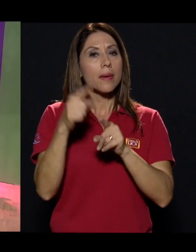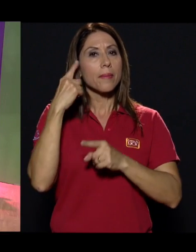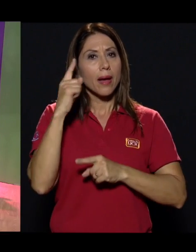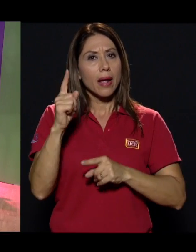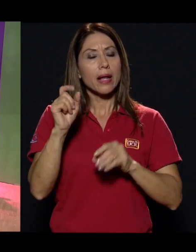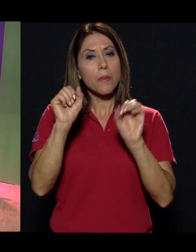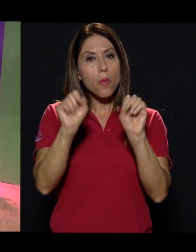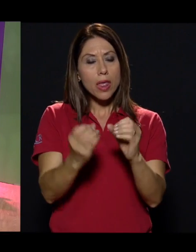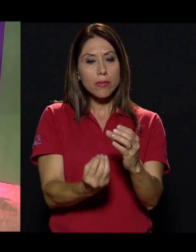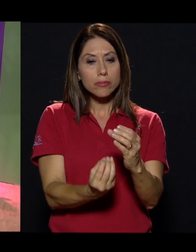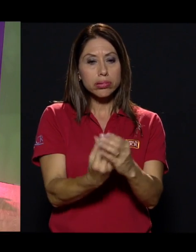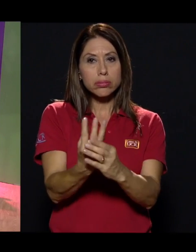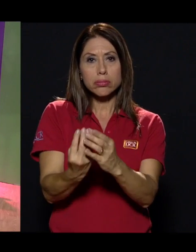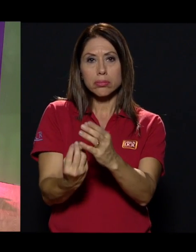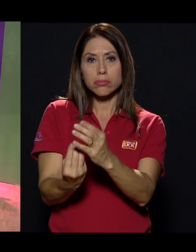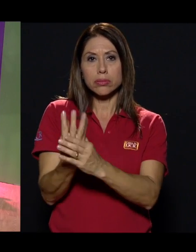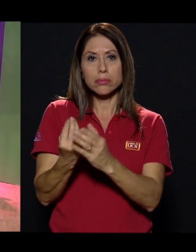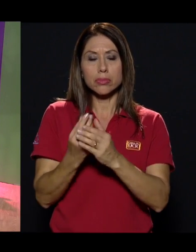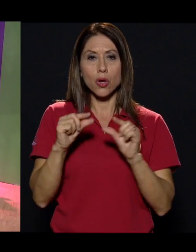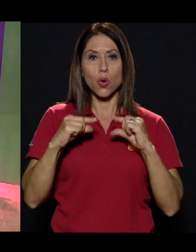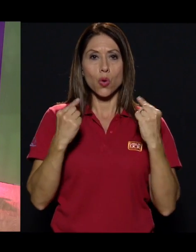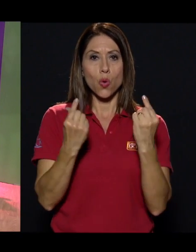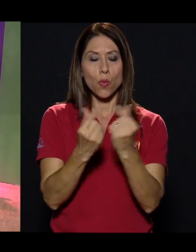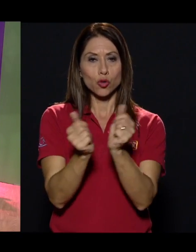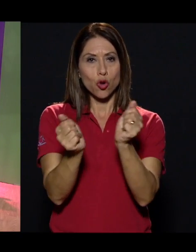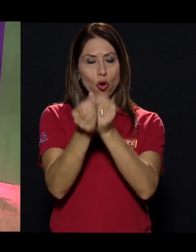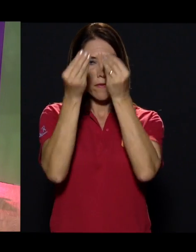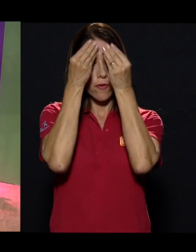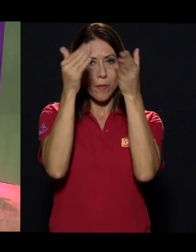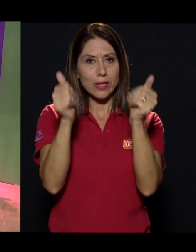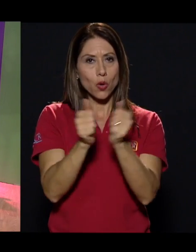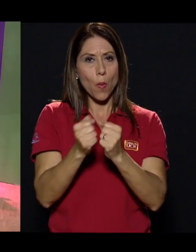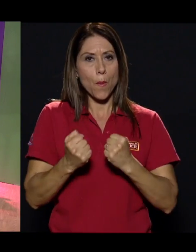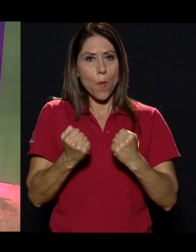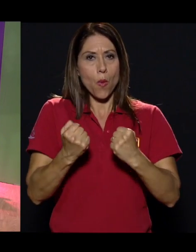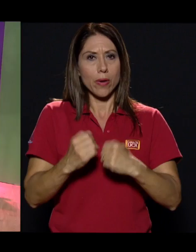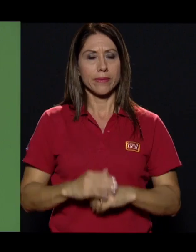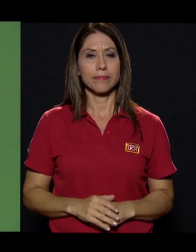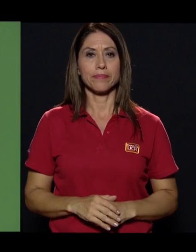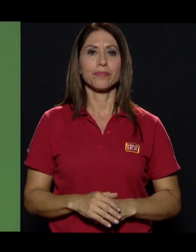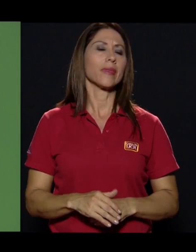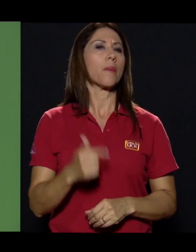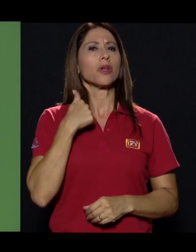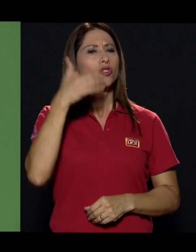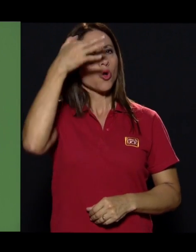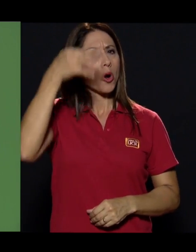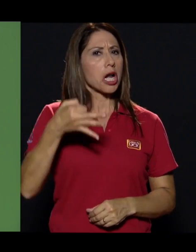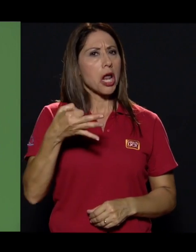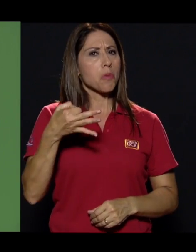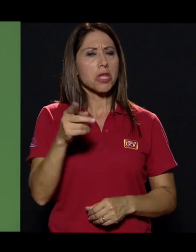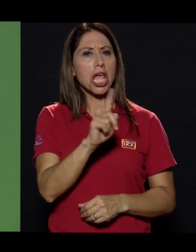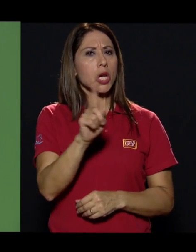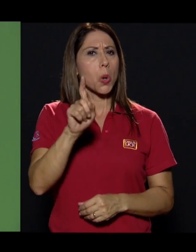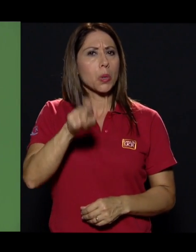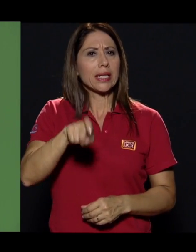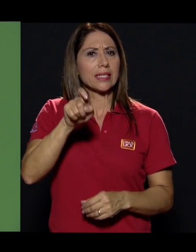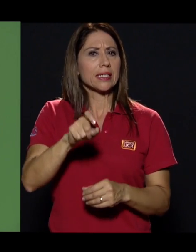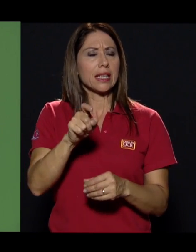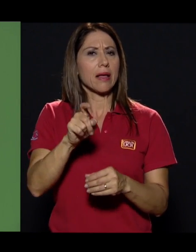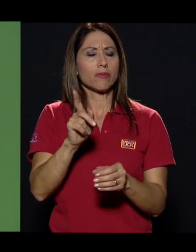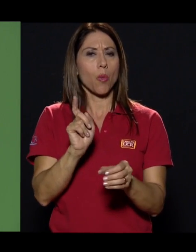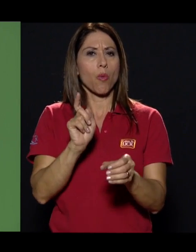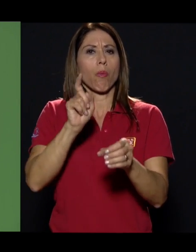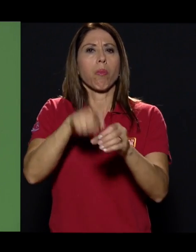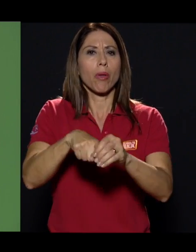ir formando esos grupos donde la información sea poder verdaderamente. Bueno, yo creo que no tienen que pertenecer a